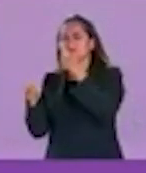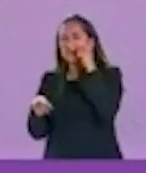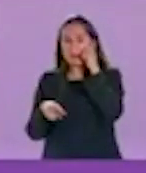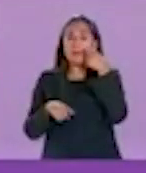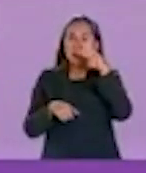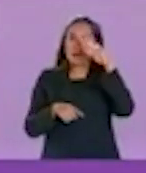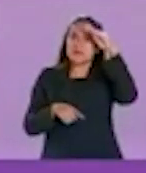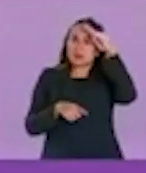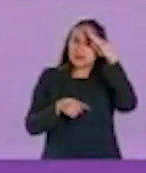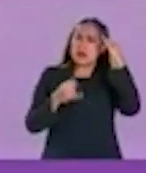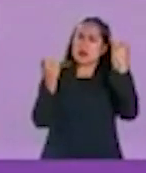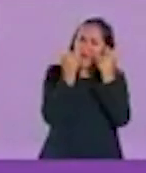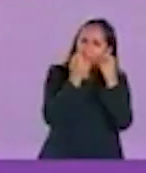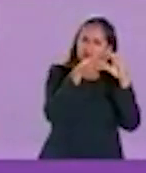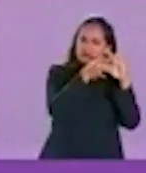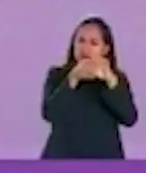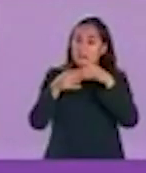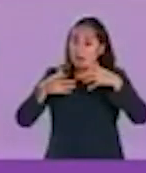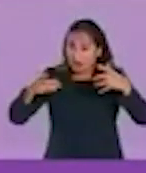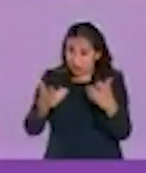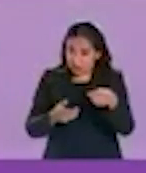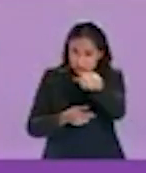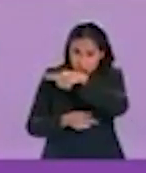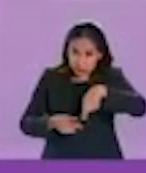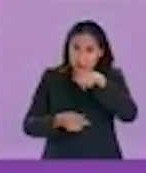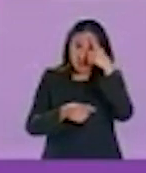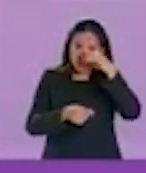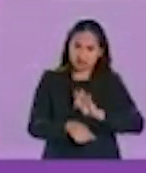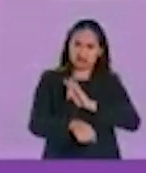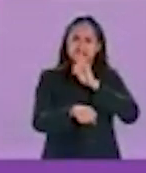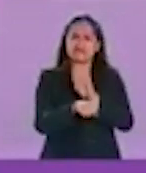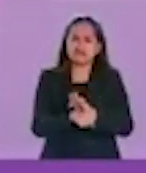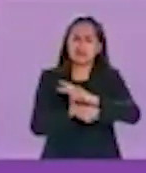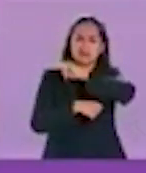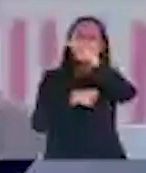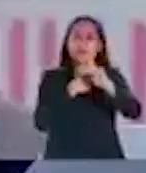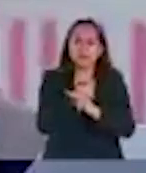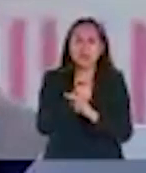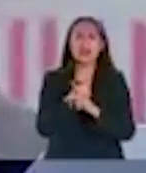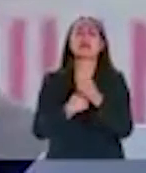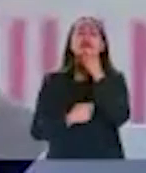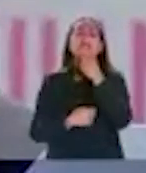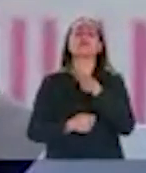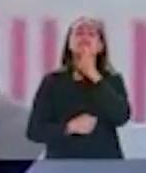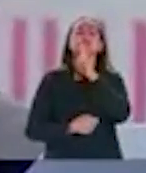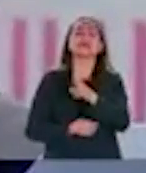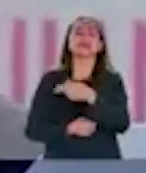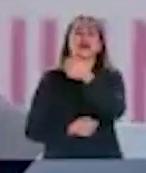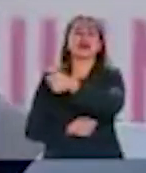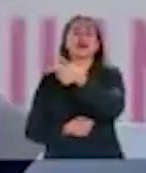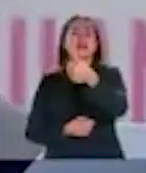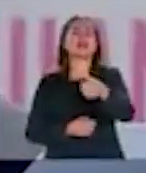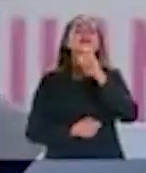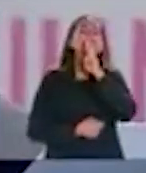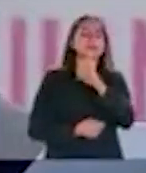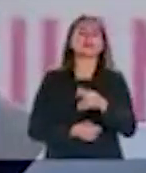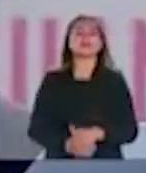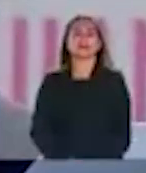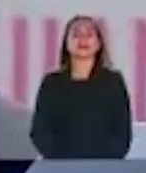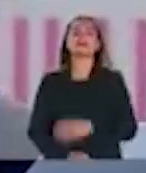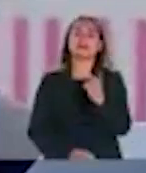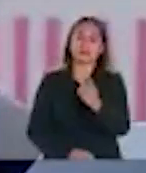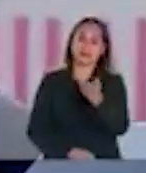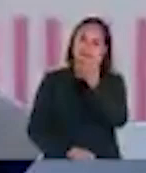migrantes mexicanos y en segundo por todo el pueblo de nuestro país pues tienen prácticamente 30 segundos cada uno de ustedes para responder empiezo con usted